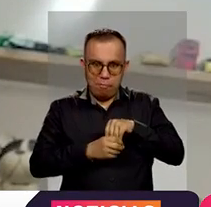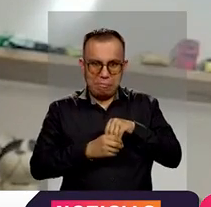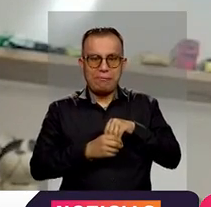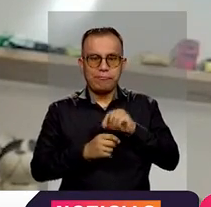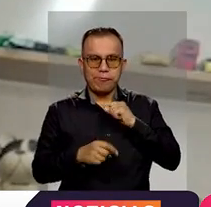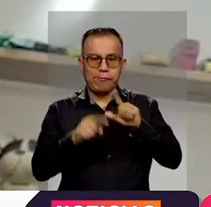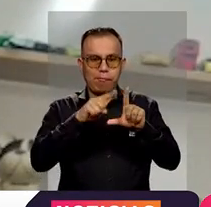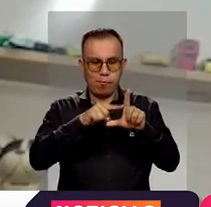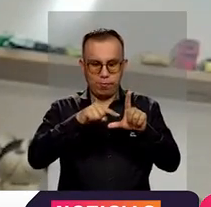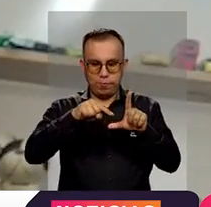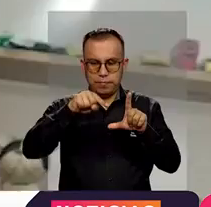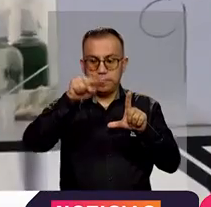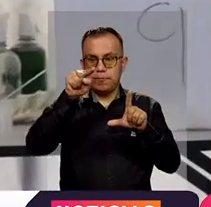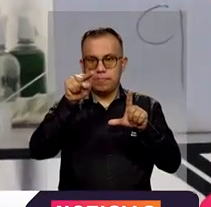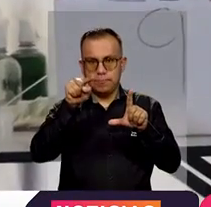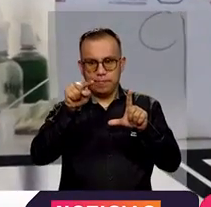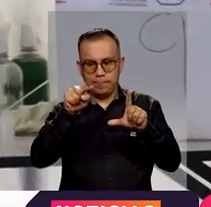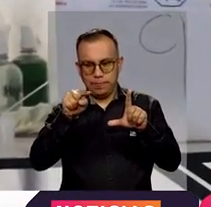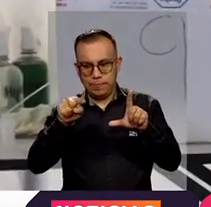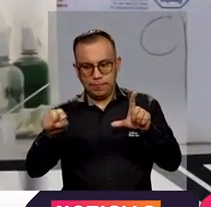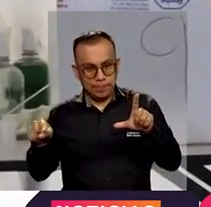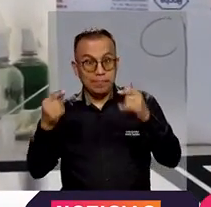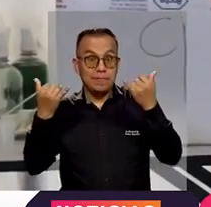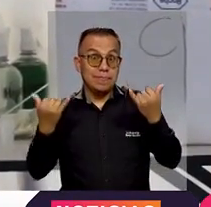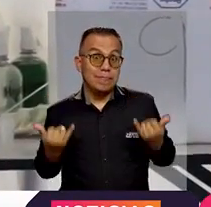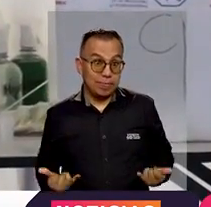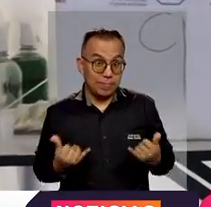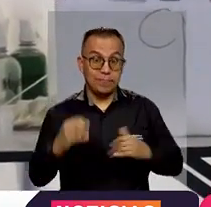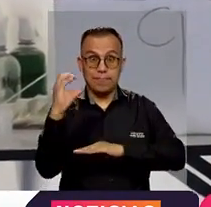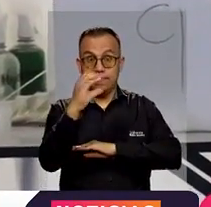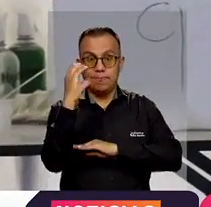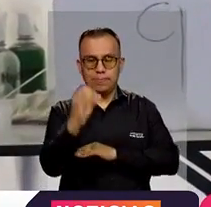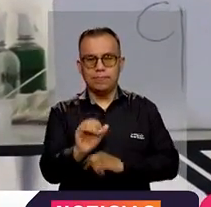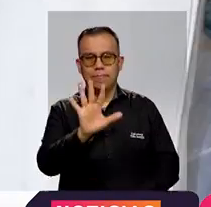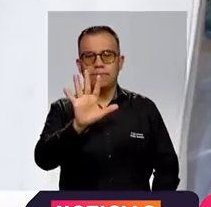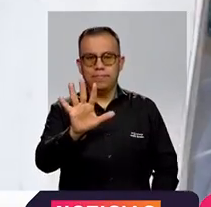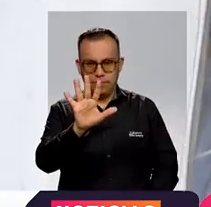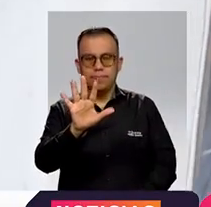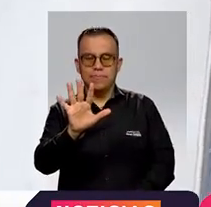la curva va a seguir descendiendo. Actualmente en el país se han identificado 5